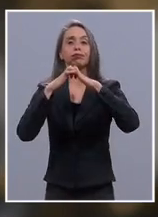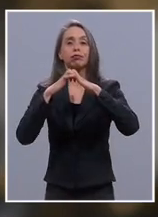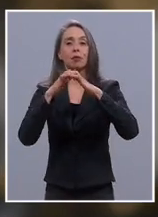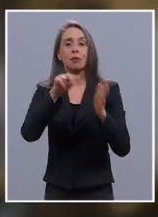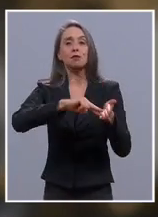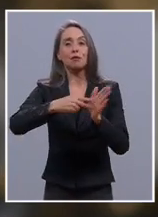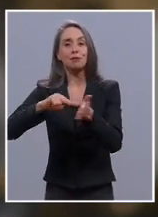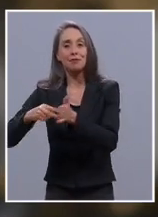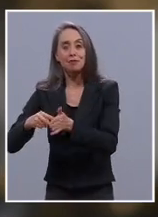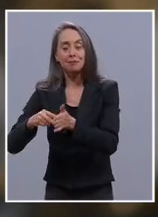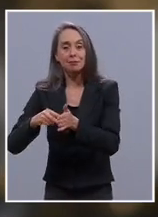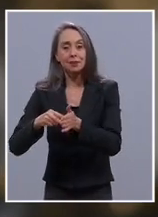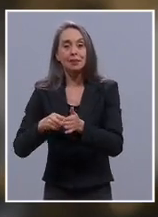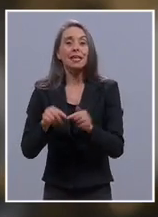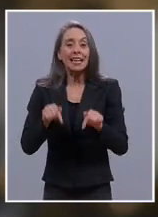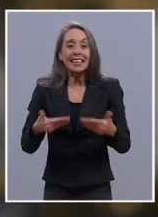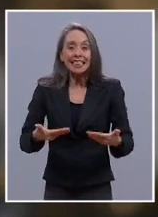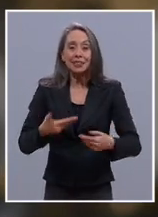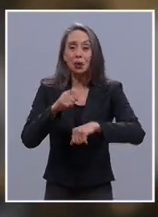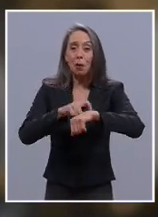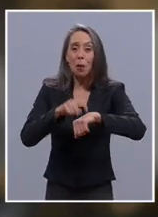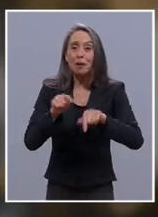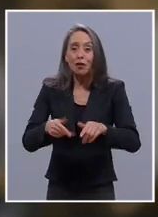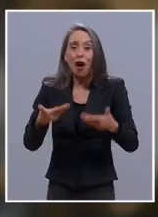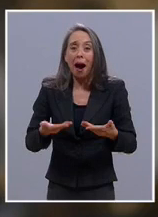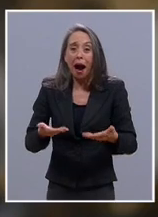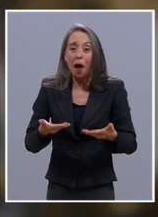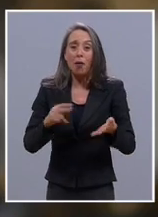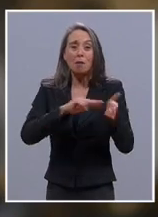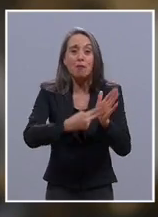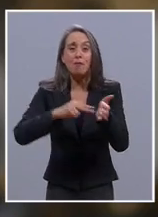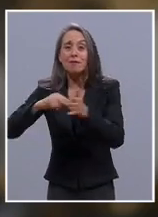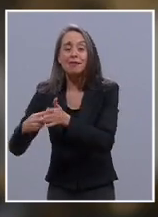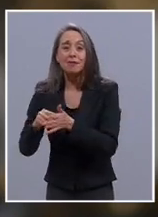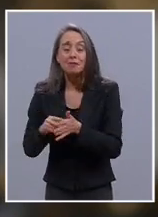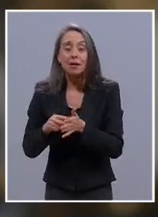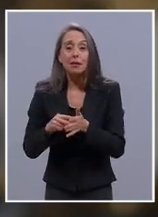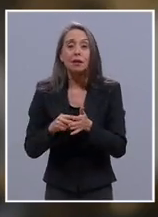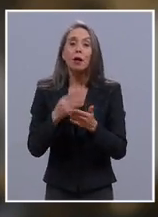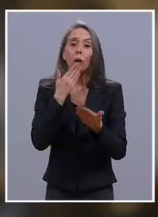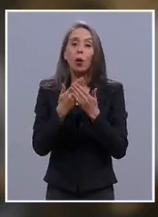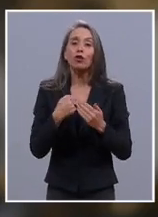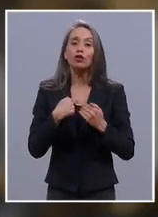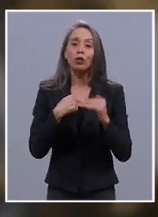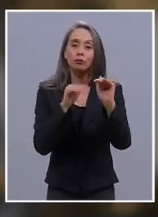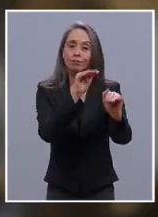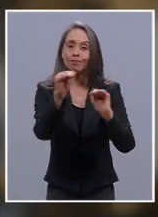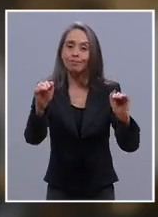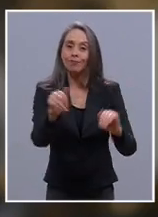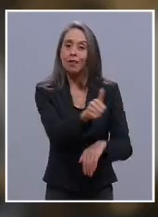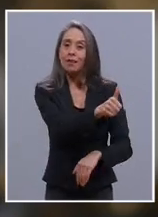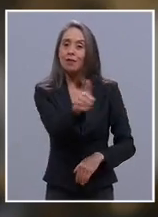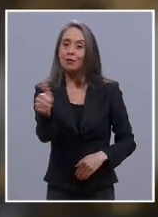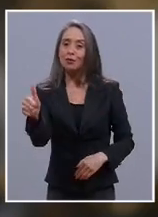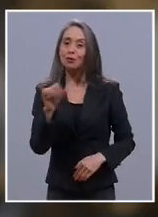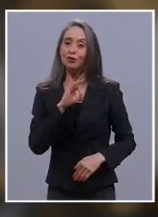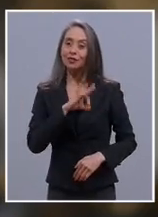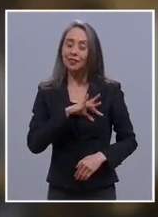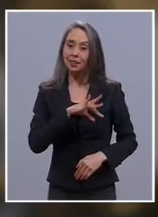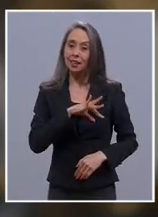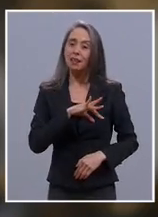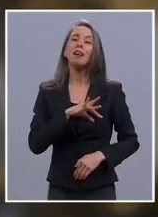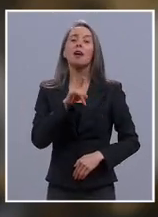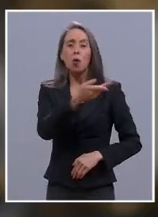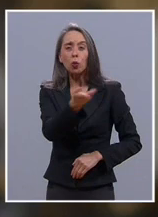adversidad es en estos tiempos en estos momentos de adversidad cuando quiero hacer un llamado a todos mis compatriotas a